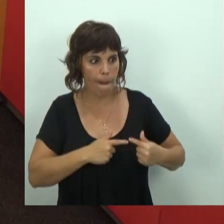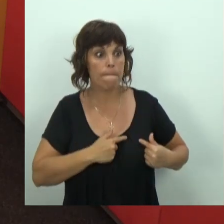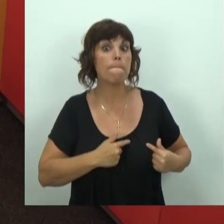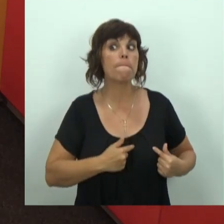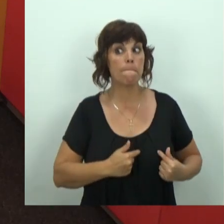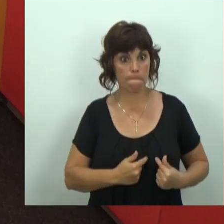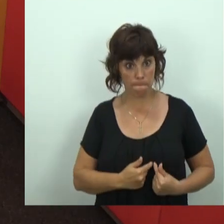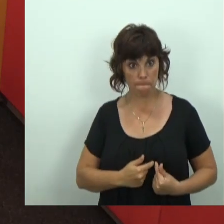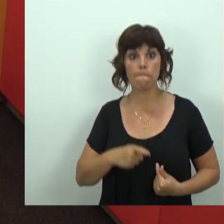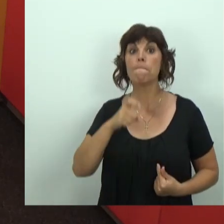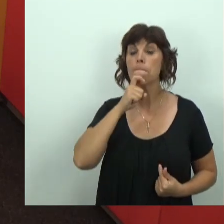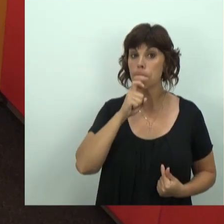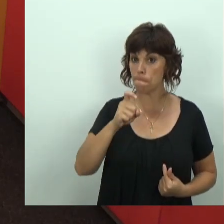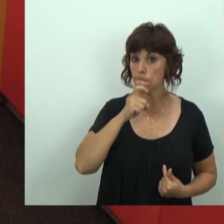persona.